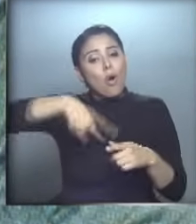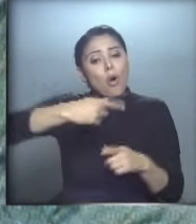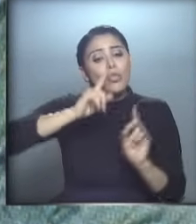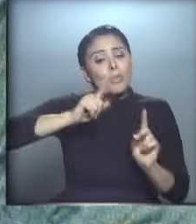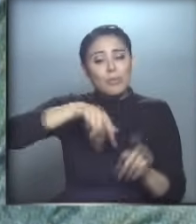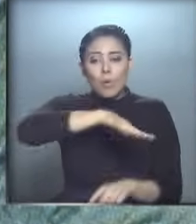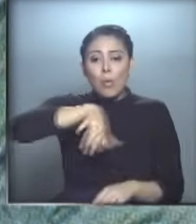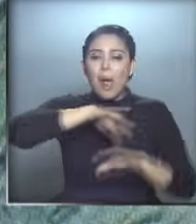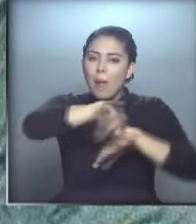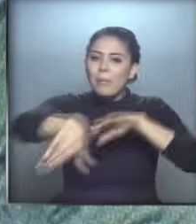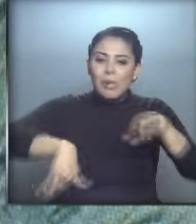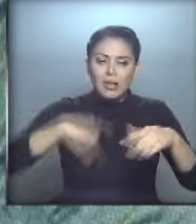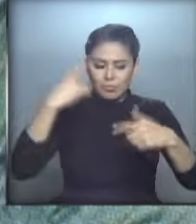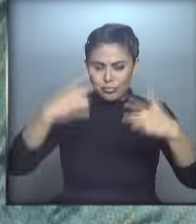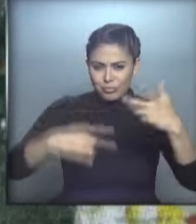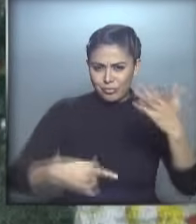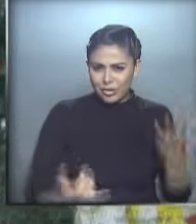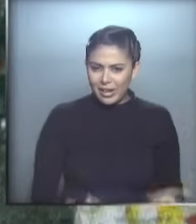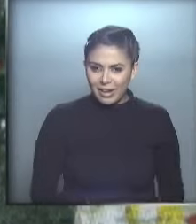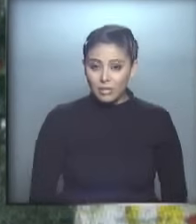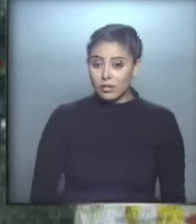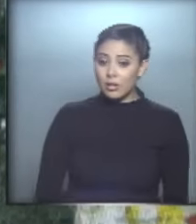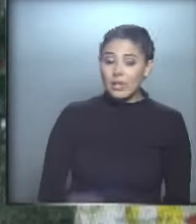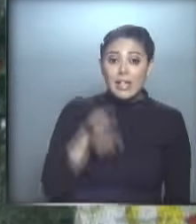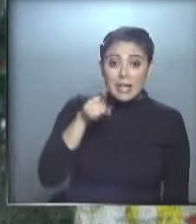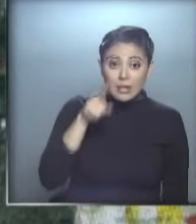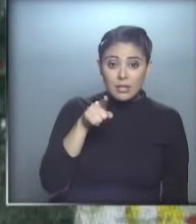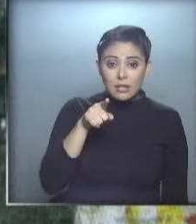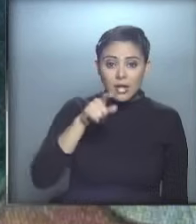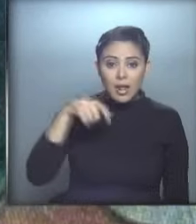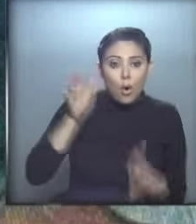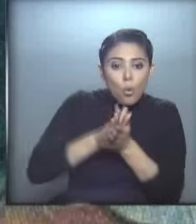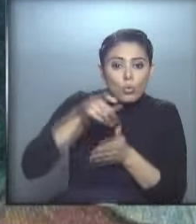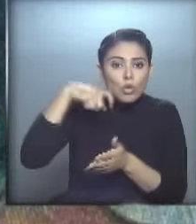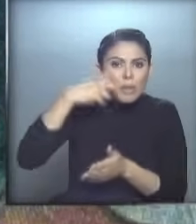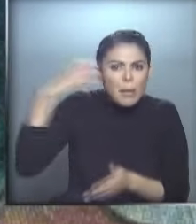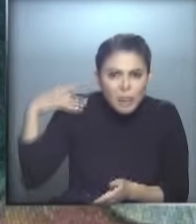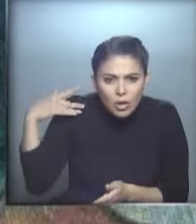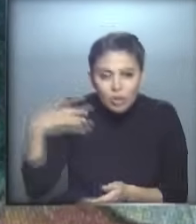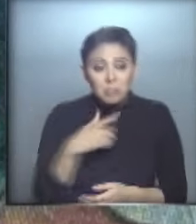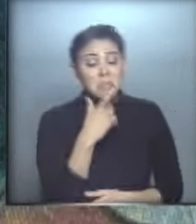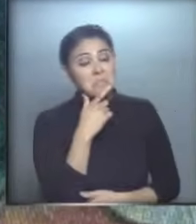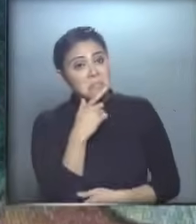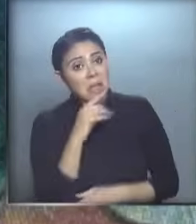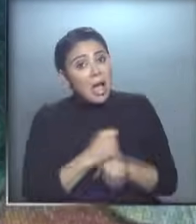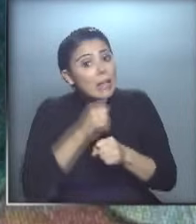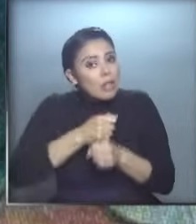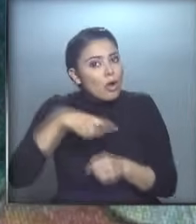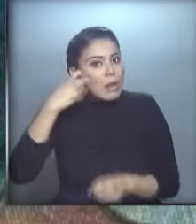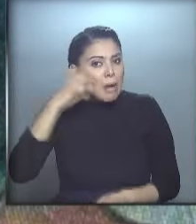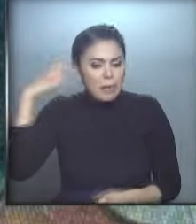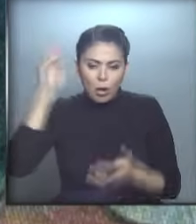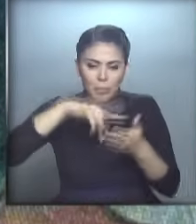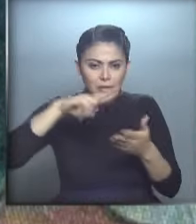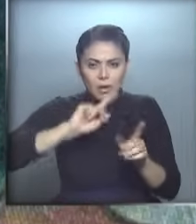en la playa y muchos más. ¿Y Juanito con los dinosaurios? No he hecho dinosaurio, pero